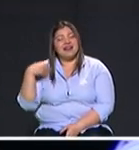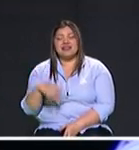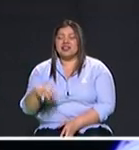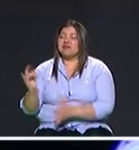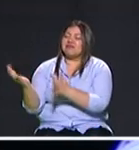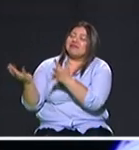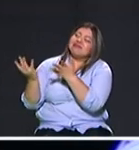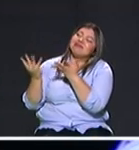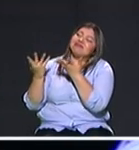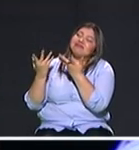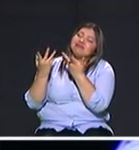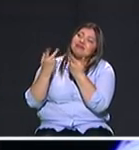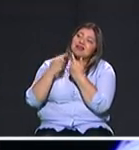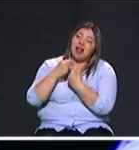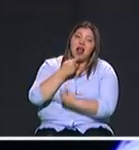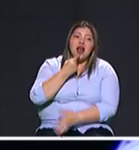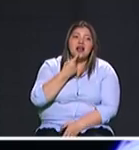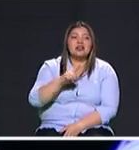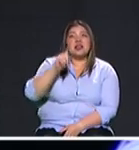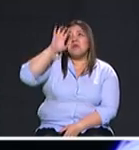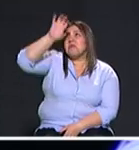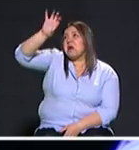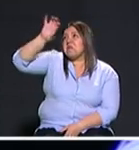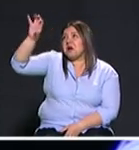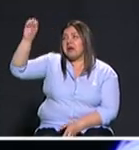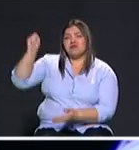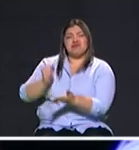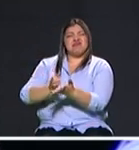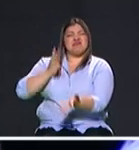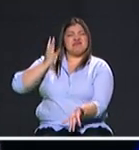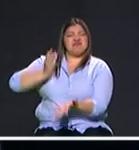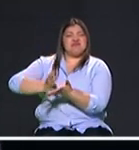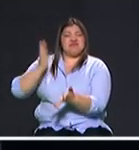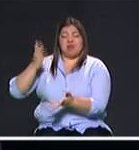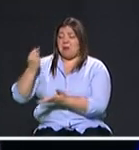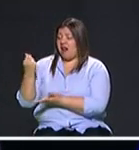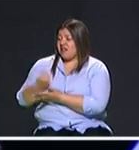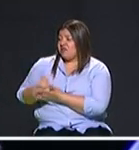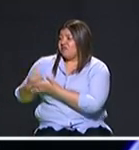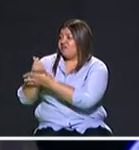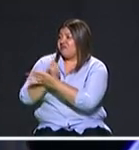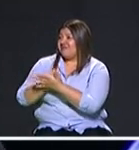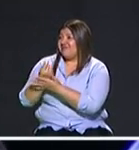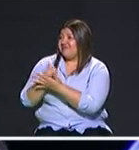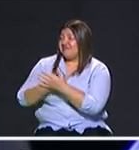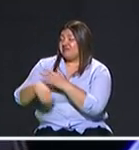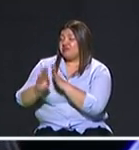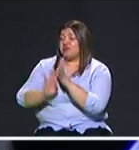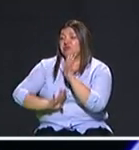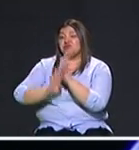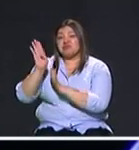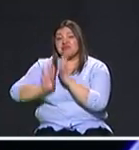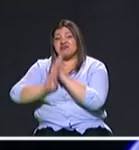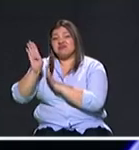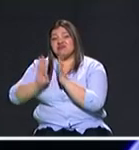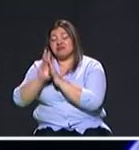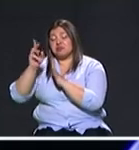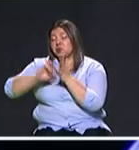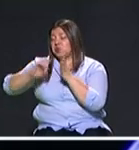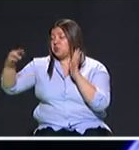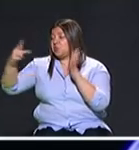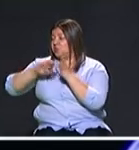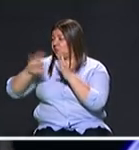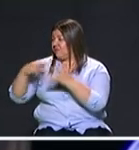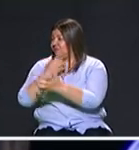muy bonita que decía que los países ricos no invierten en educación ciencia tecnología e innovación porque sean ricos sino que son ricos porque invierte en educación ciencia